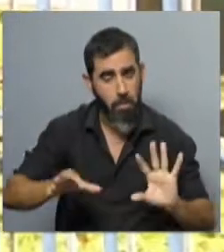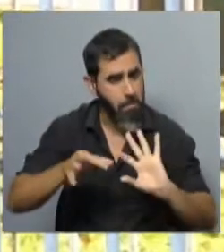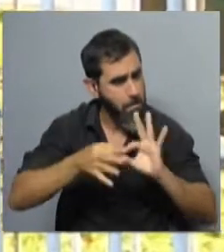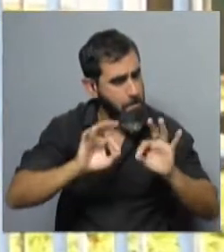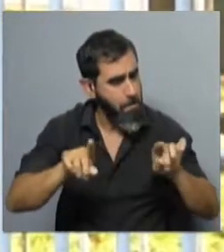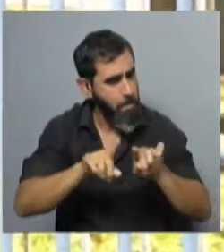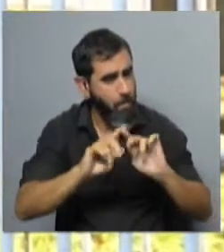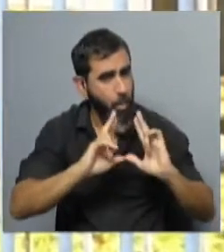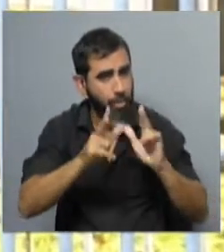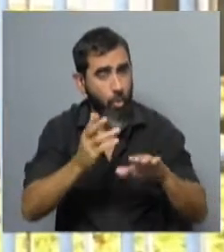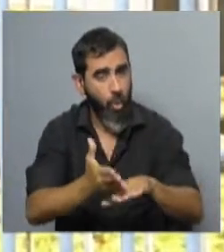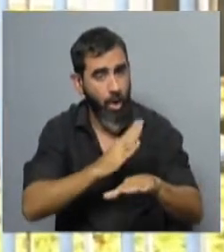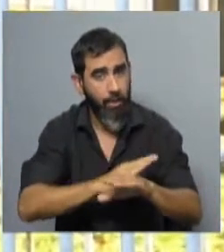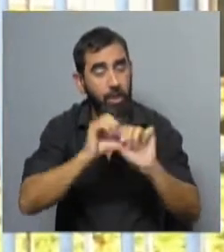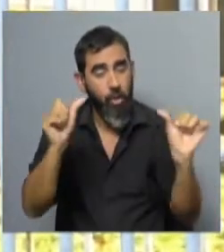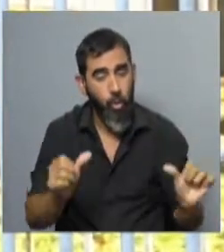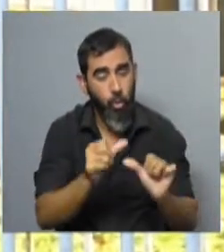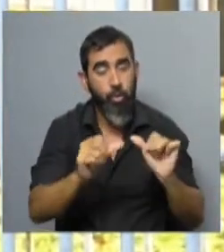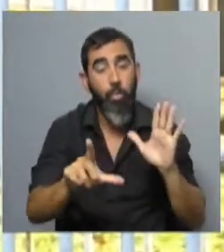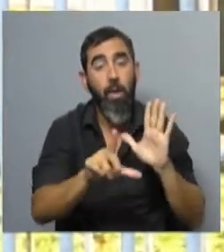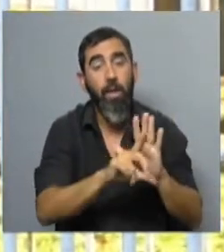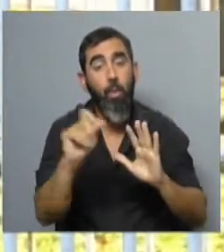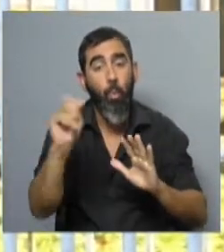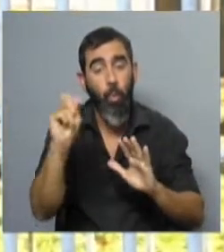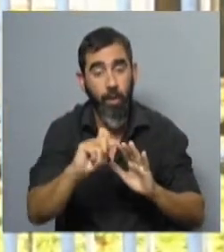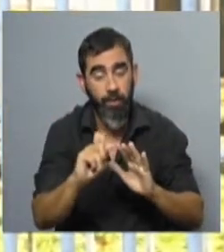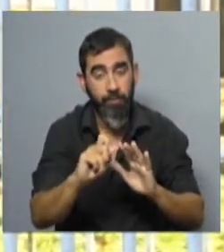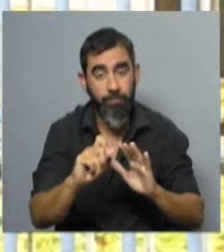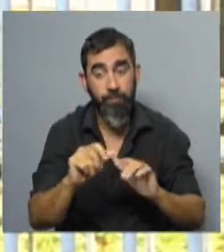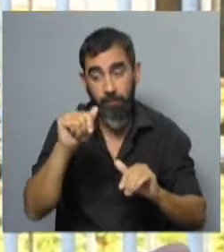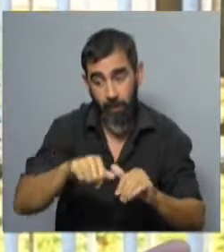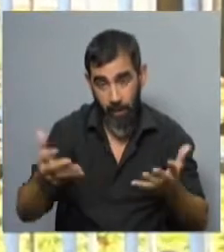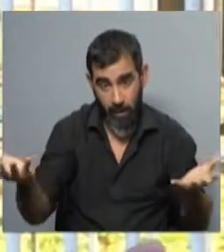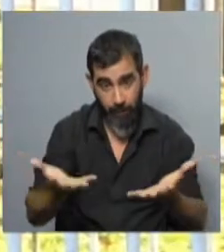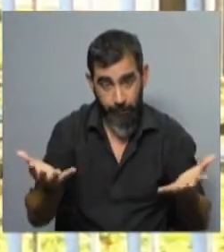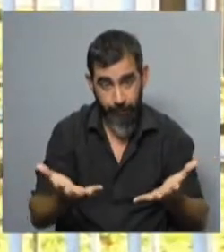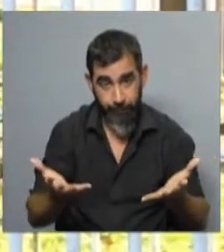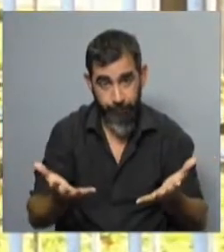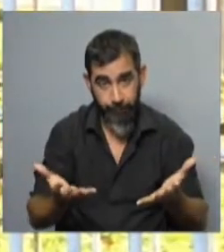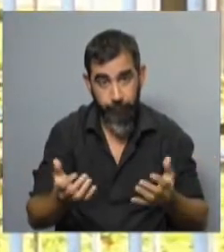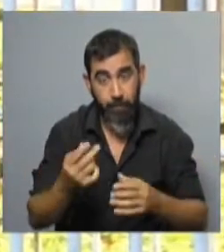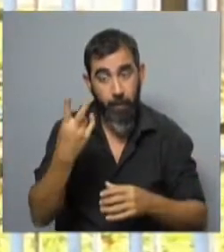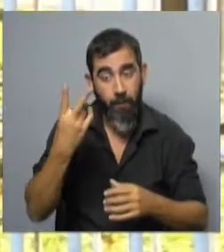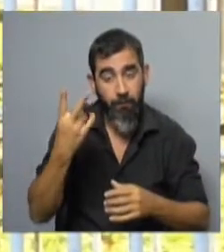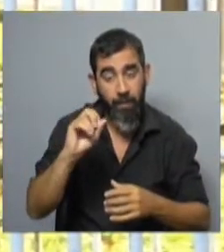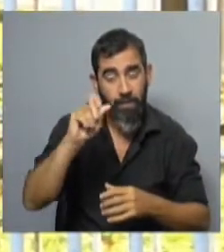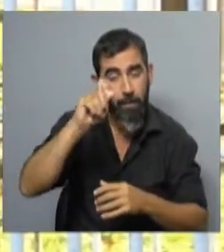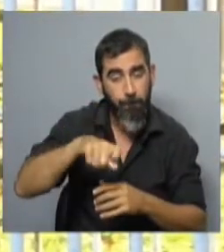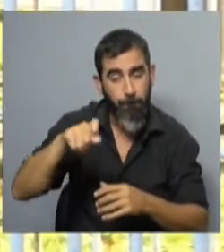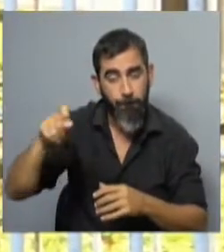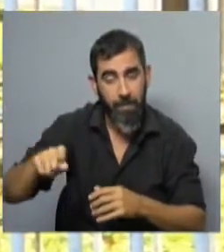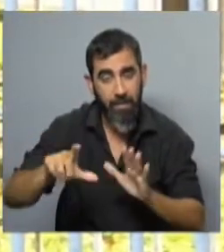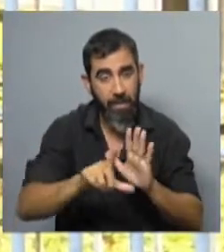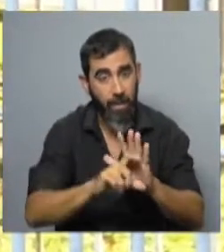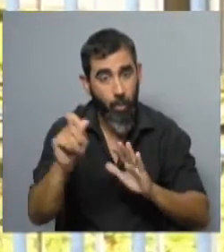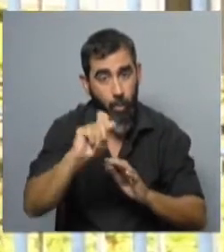había dicho. Se ejecutó a través de la ley de urgente consideración. Y hoy en día, a partir de los 20 meses que tiene de vigencia la